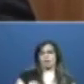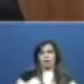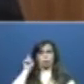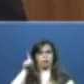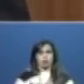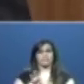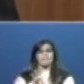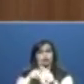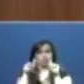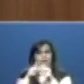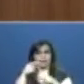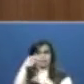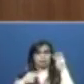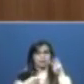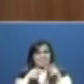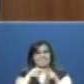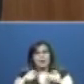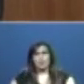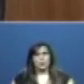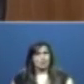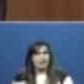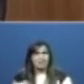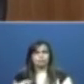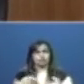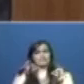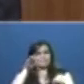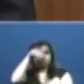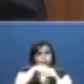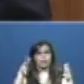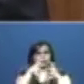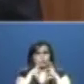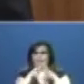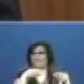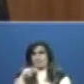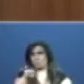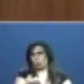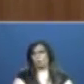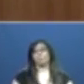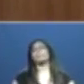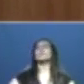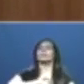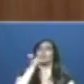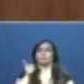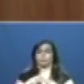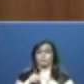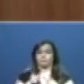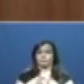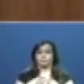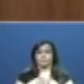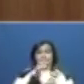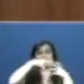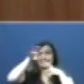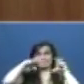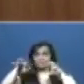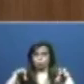servicios sociales cuyo gasto tiene un carácter muy estructural y poco flexible segundo que la distribución que se